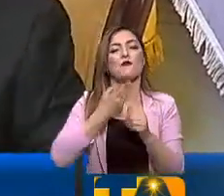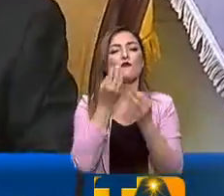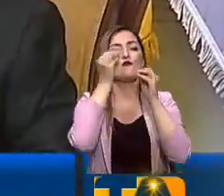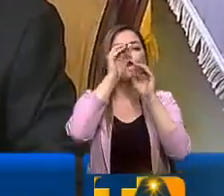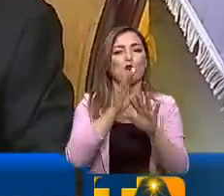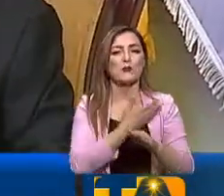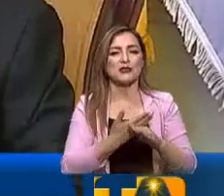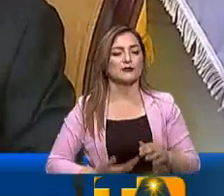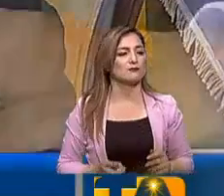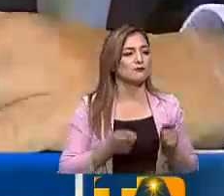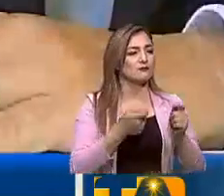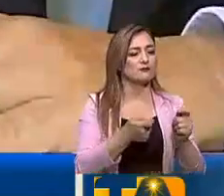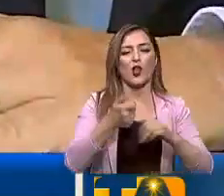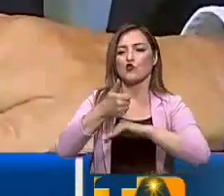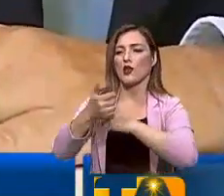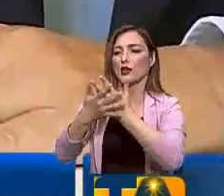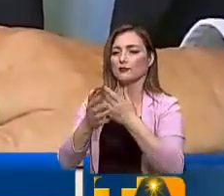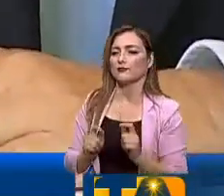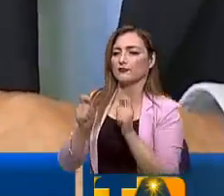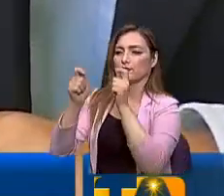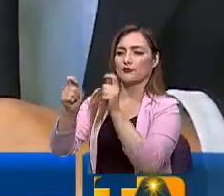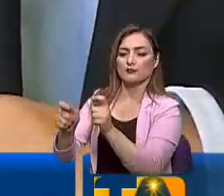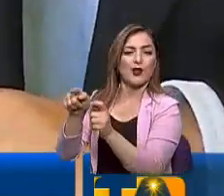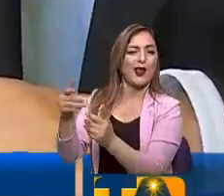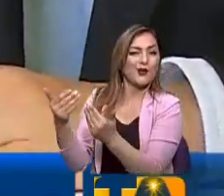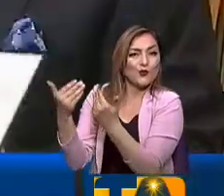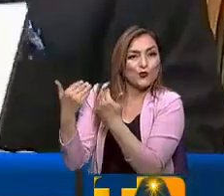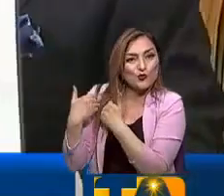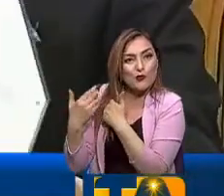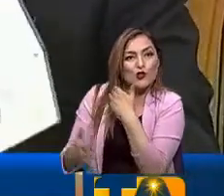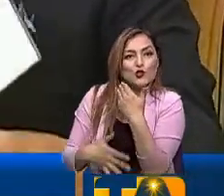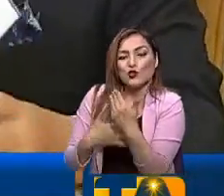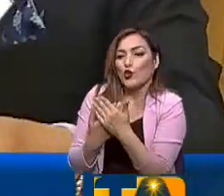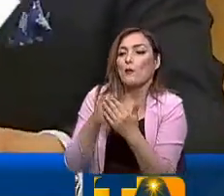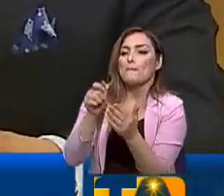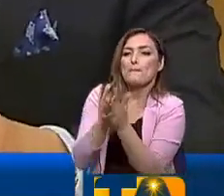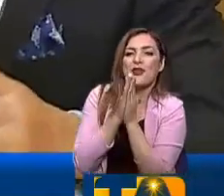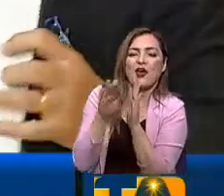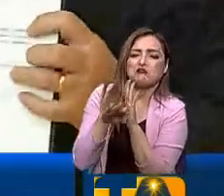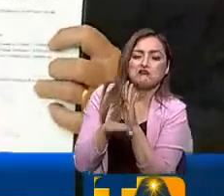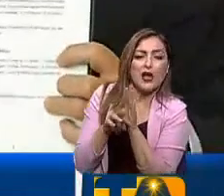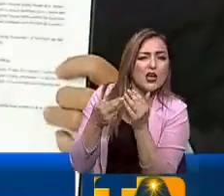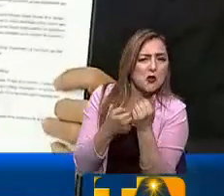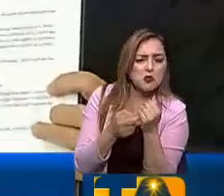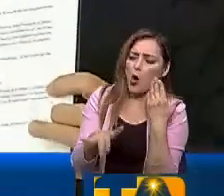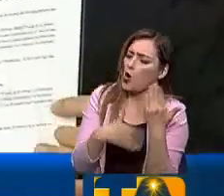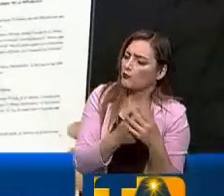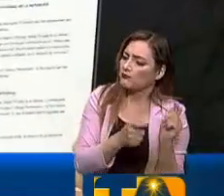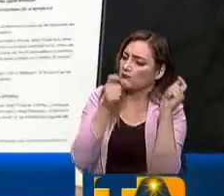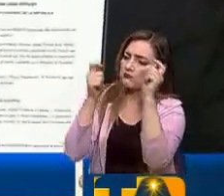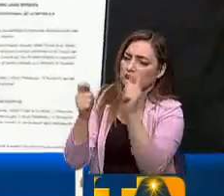de la República como al SNAI, institución que será la encargada de entregarle todos los recursos necesarios para poner en marcha